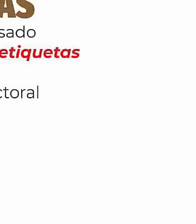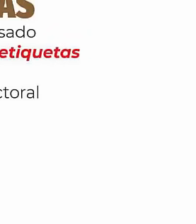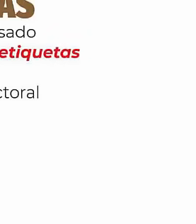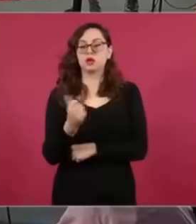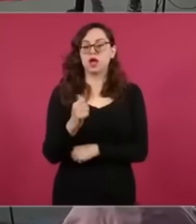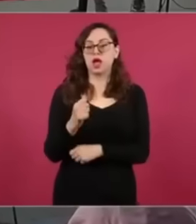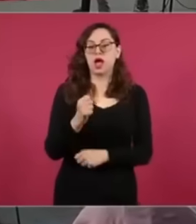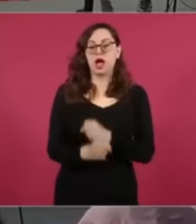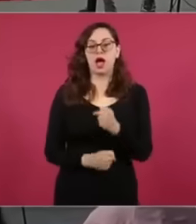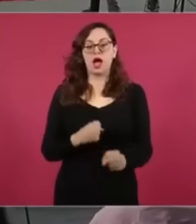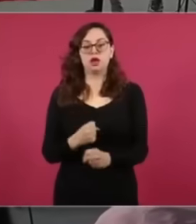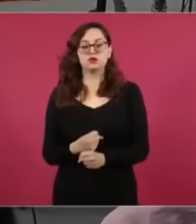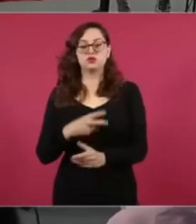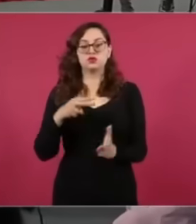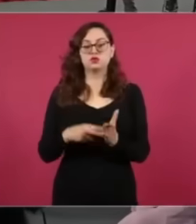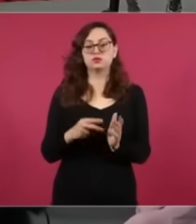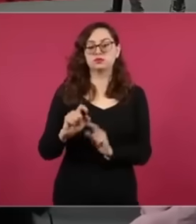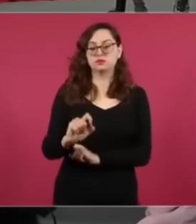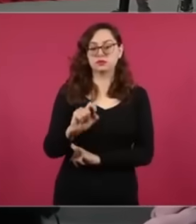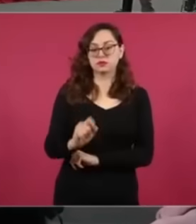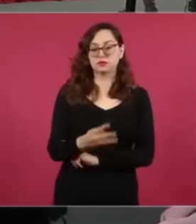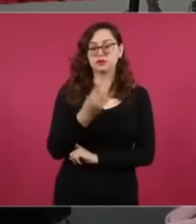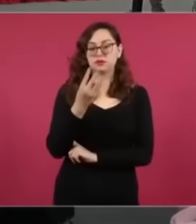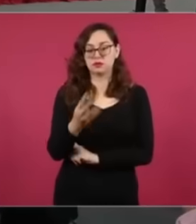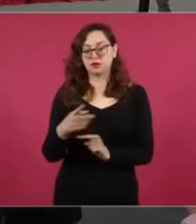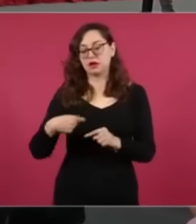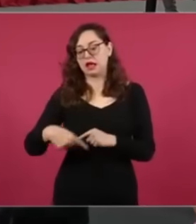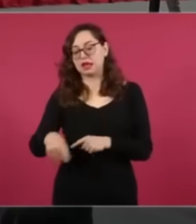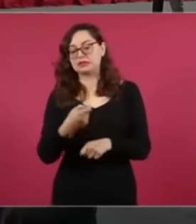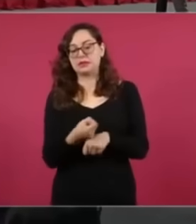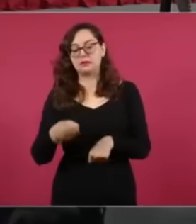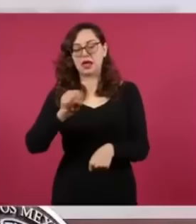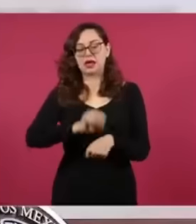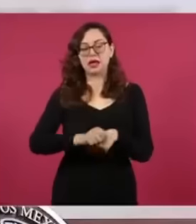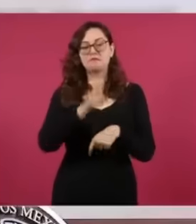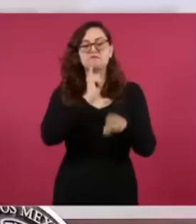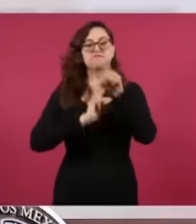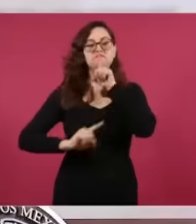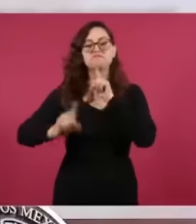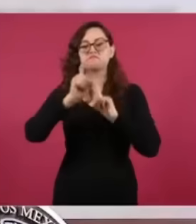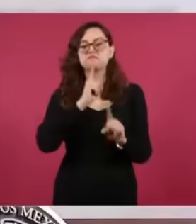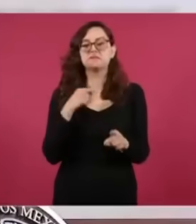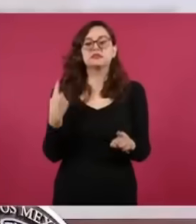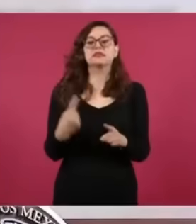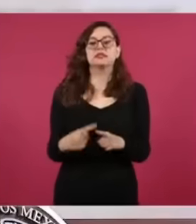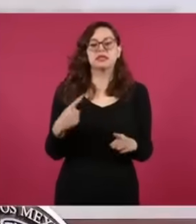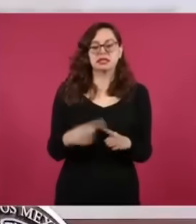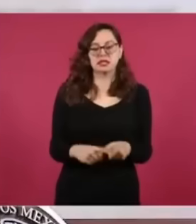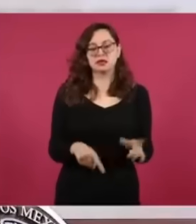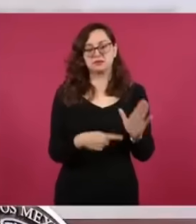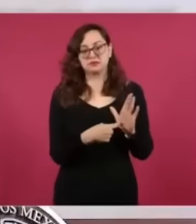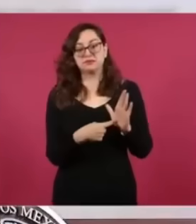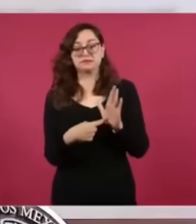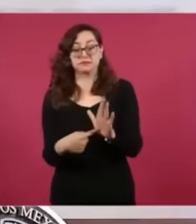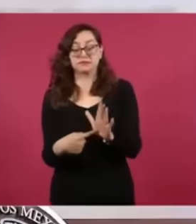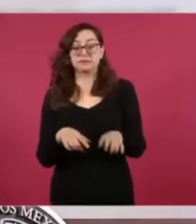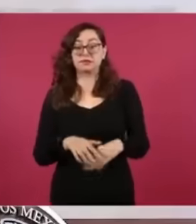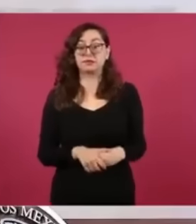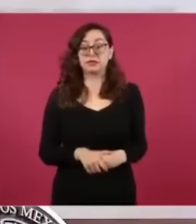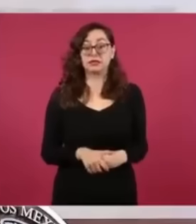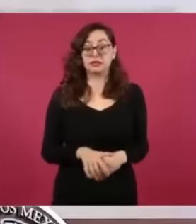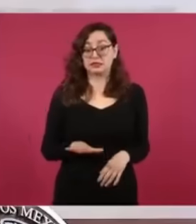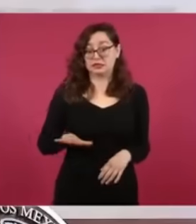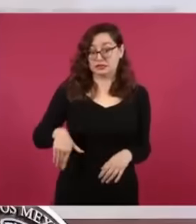NarcoPresidenteAMLO. Esta es la sección Quienes quieren las mentiras de la semana, y como decía el señor presidente